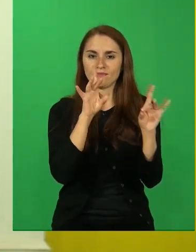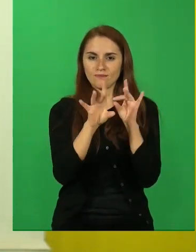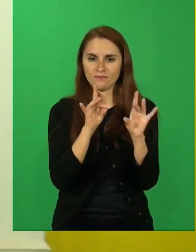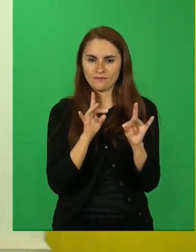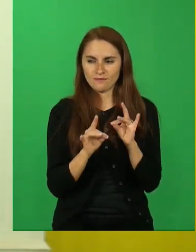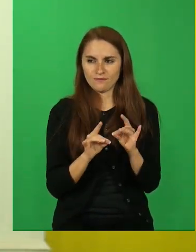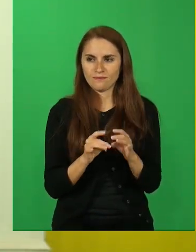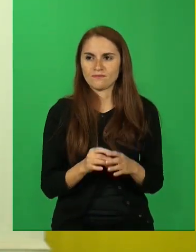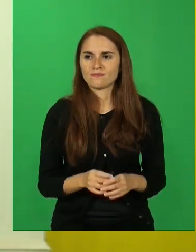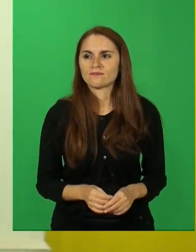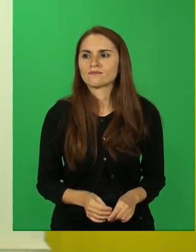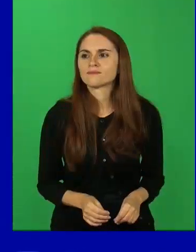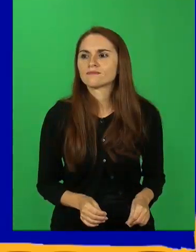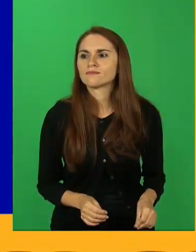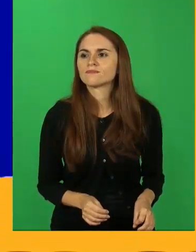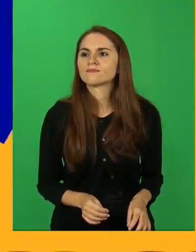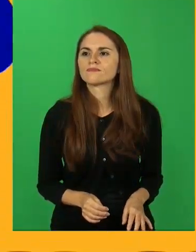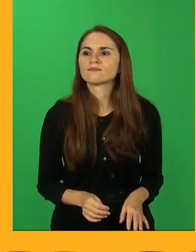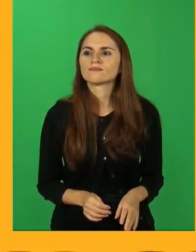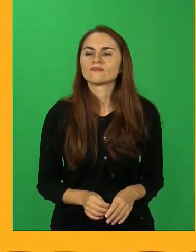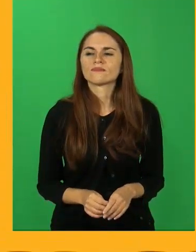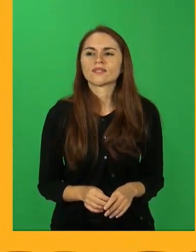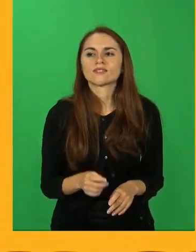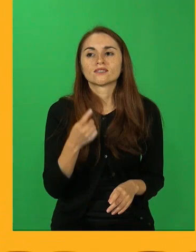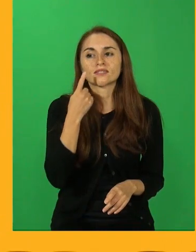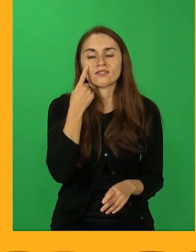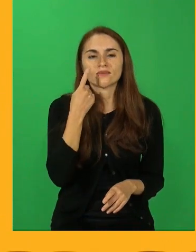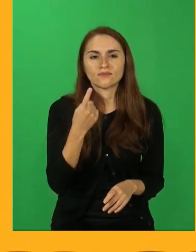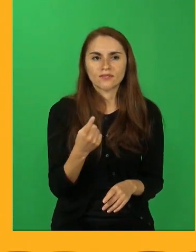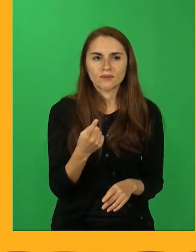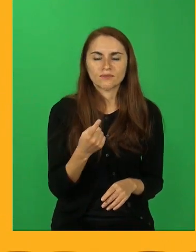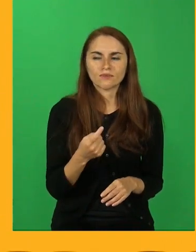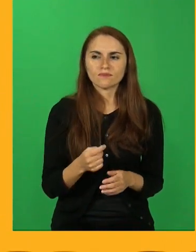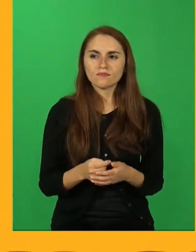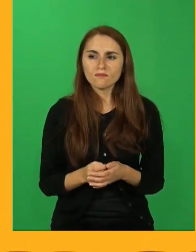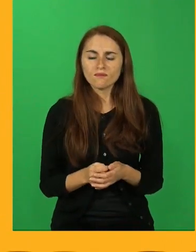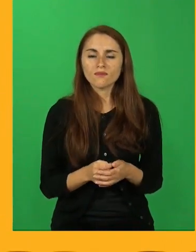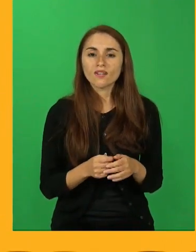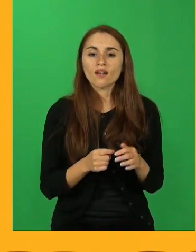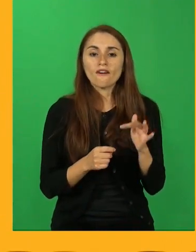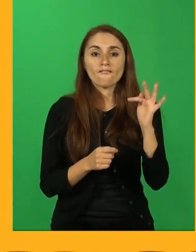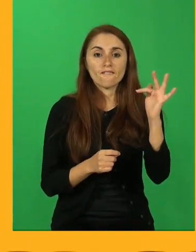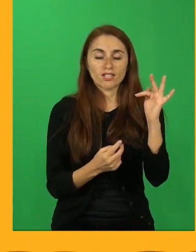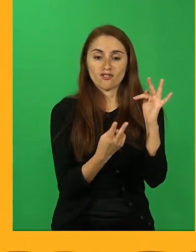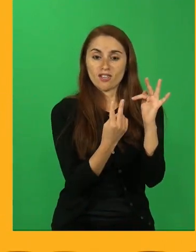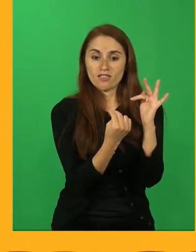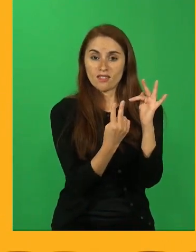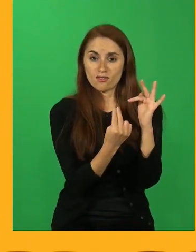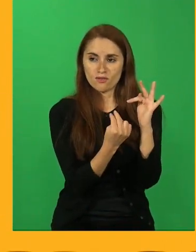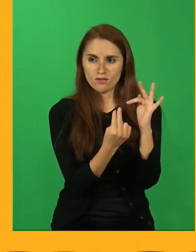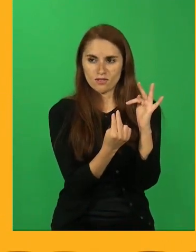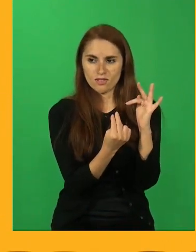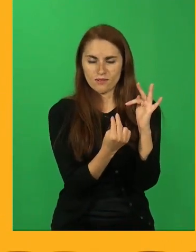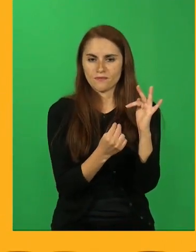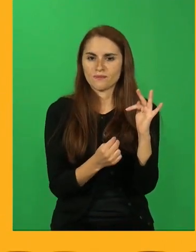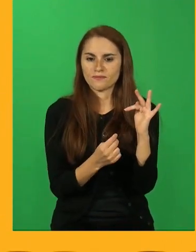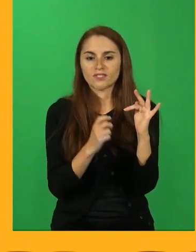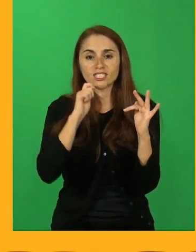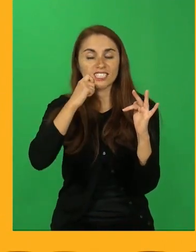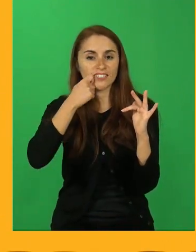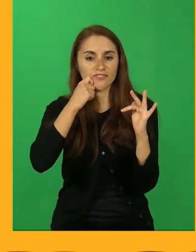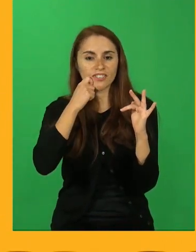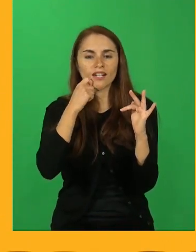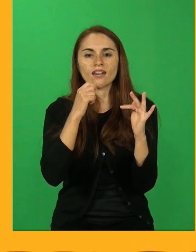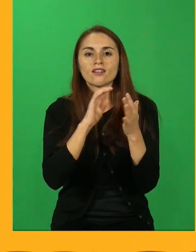resultado el 12. Tenemos entonces lo siguiente, factores de 12, recuerda f sub 12 para